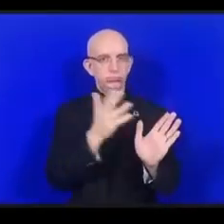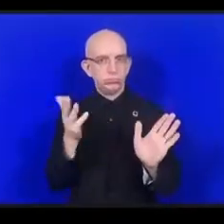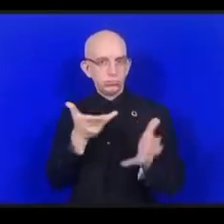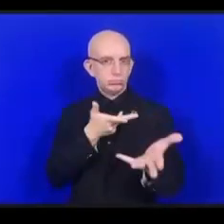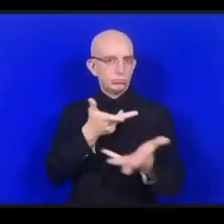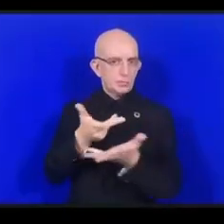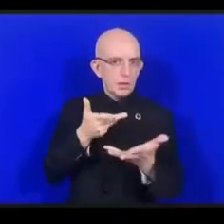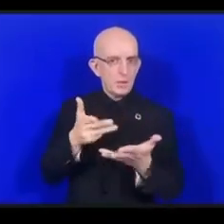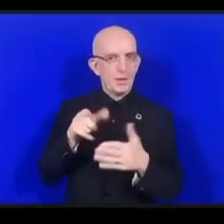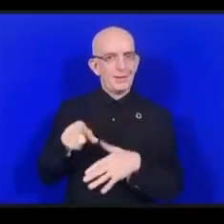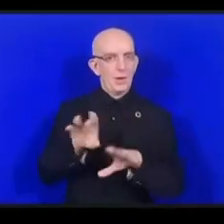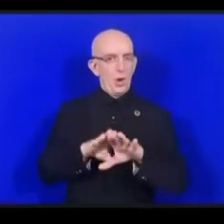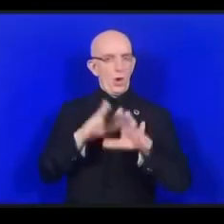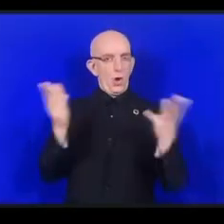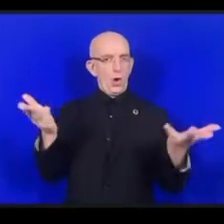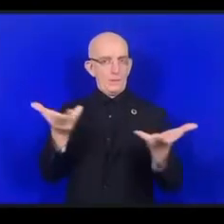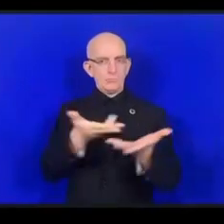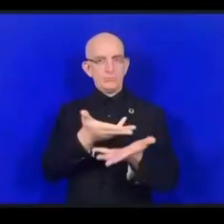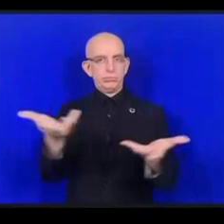conectado